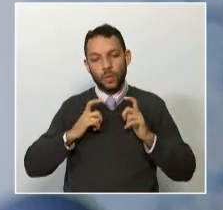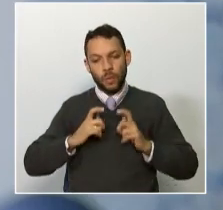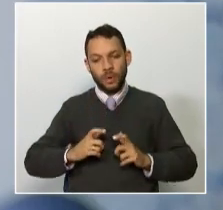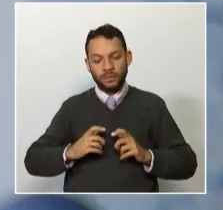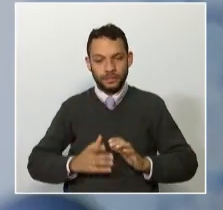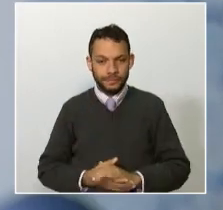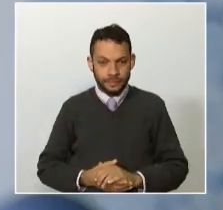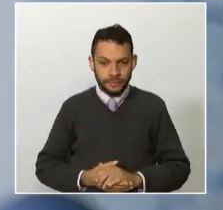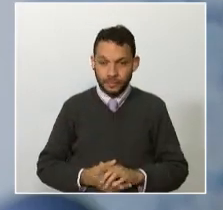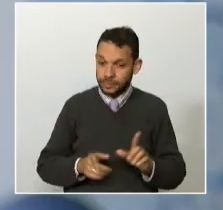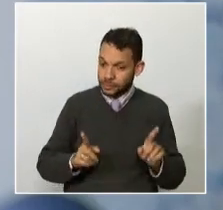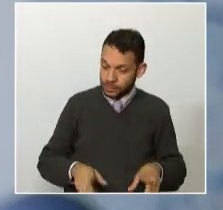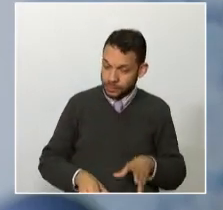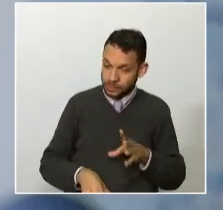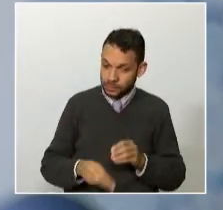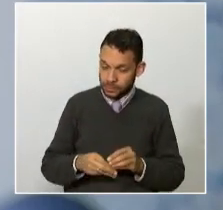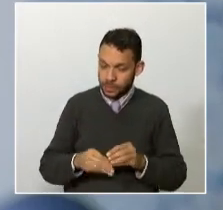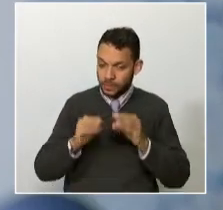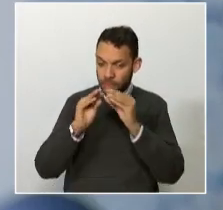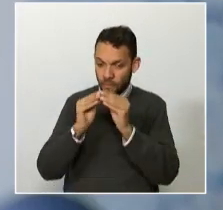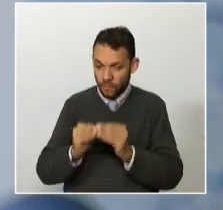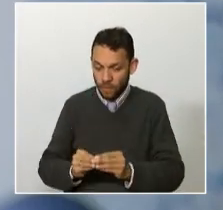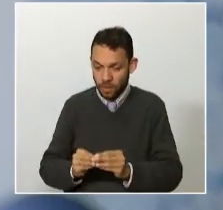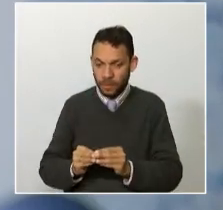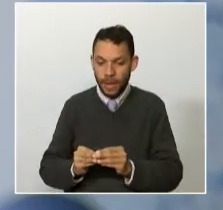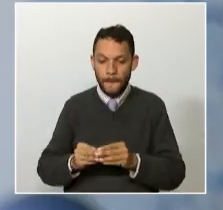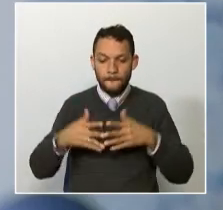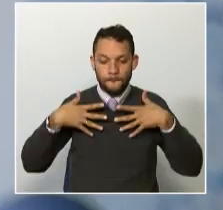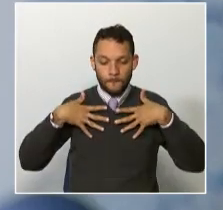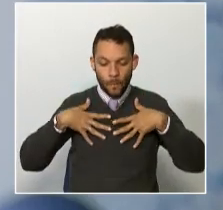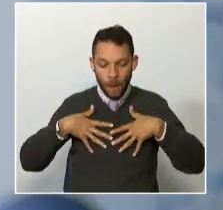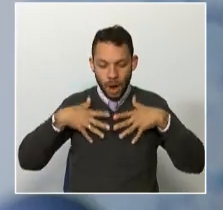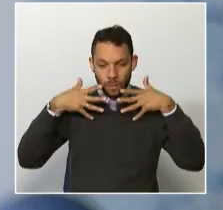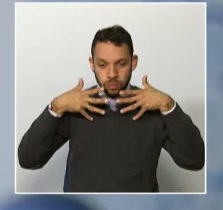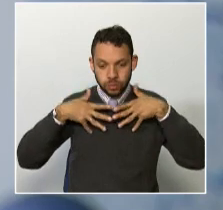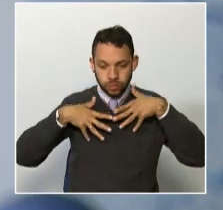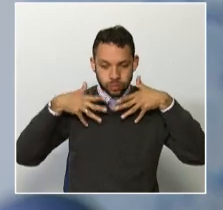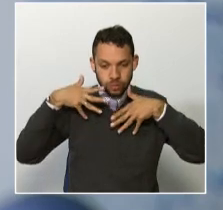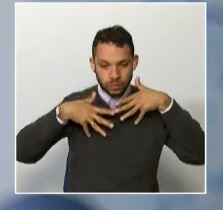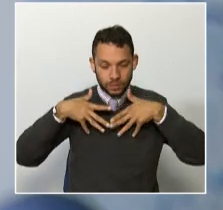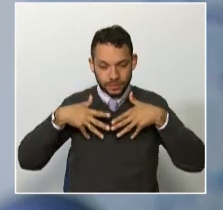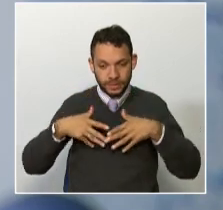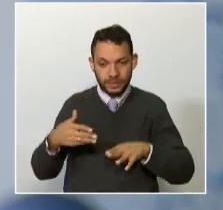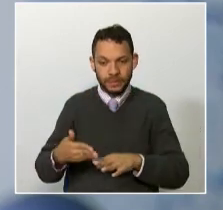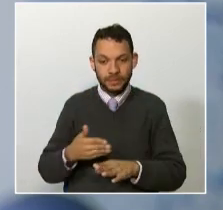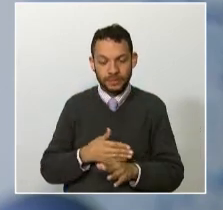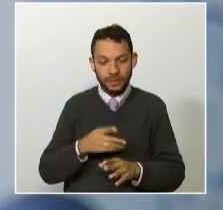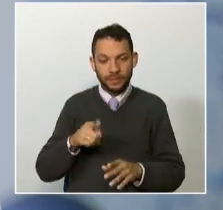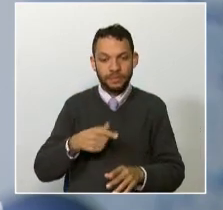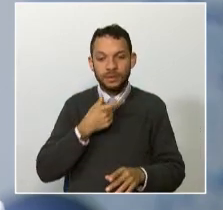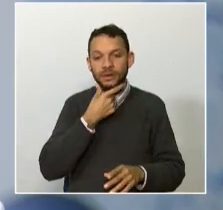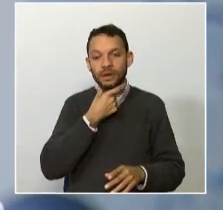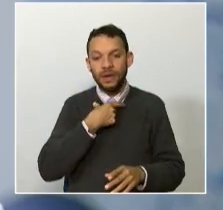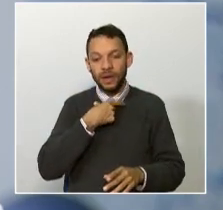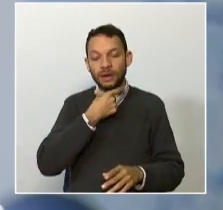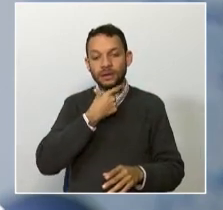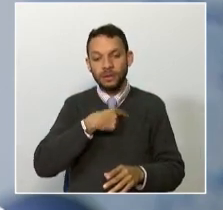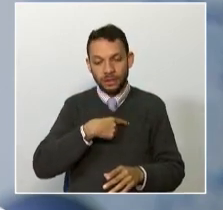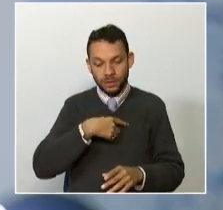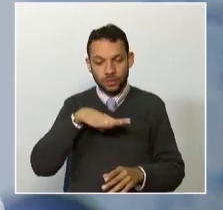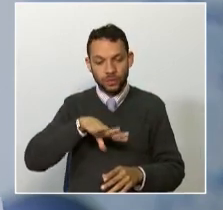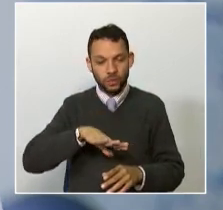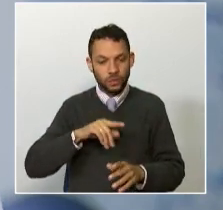¿sí? Y lo hacemos de forma descendente. Muy importante la parte anterior de la garganta, vamos a